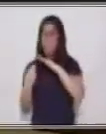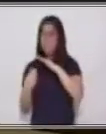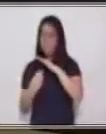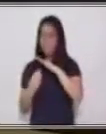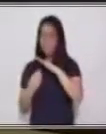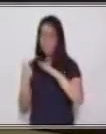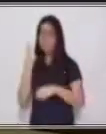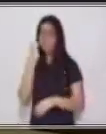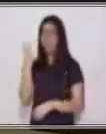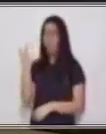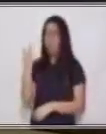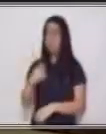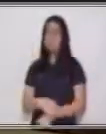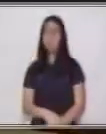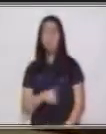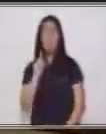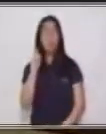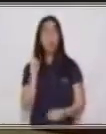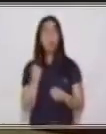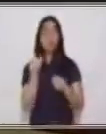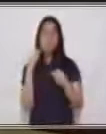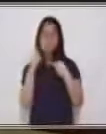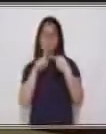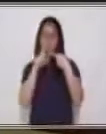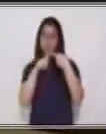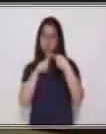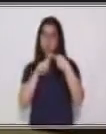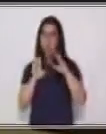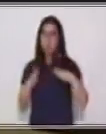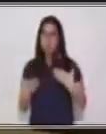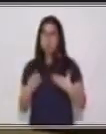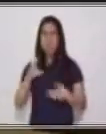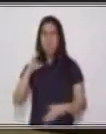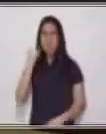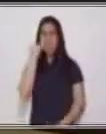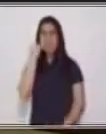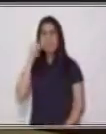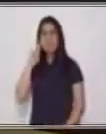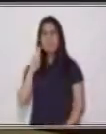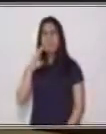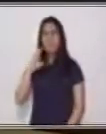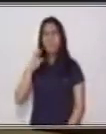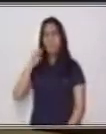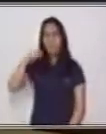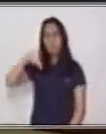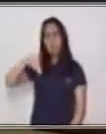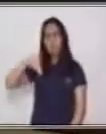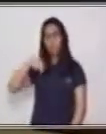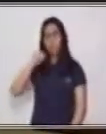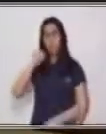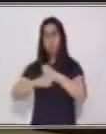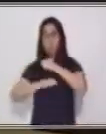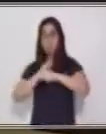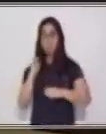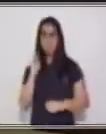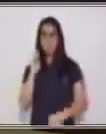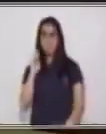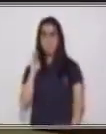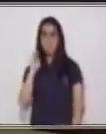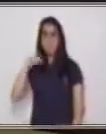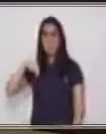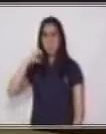la circunferencia. Las secciones cónicas están formadas por planos. Observamos acá un